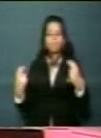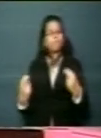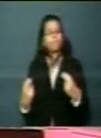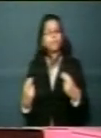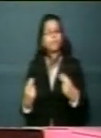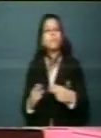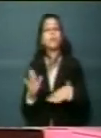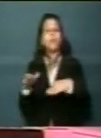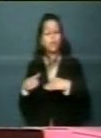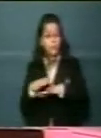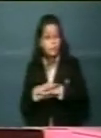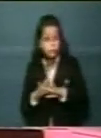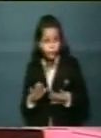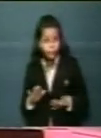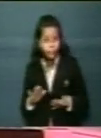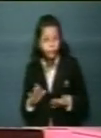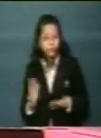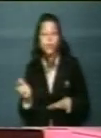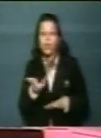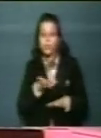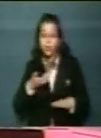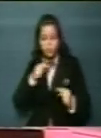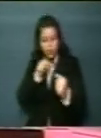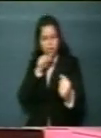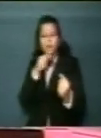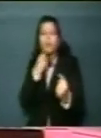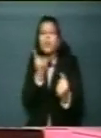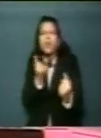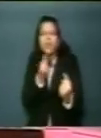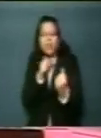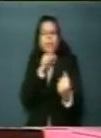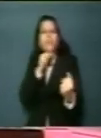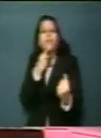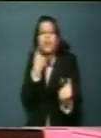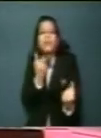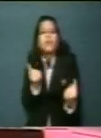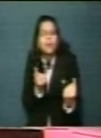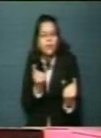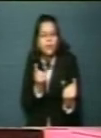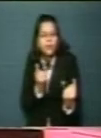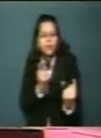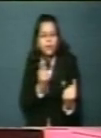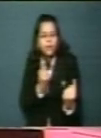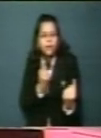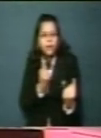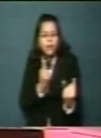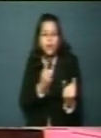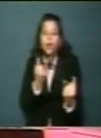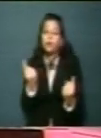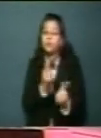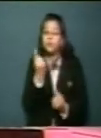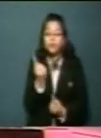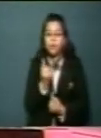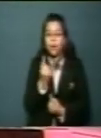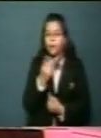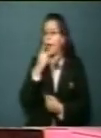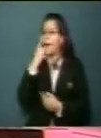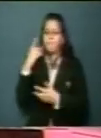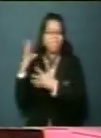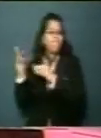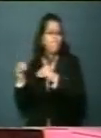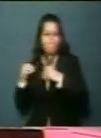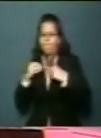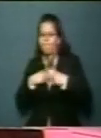Después de todo, nuestros enemigos comunes son y siempre deben ser la intolerancia, la